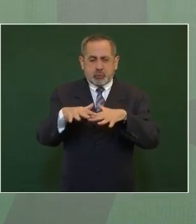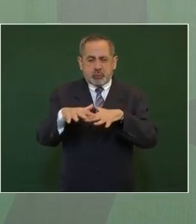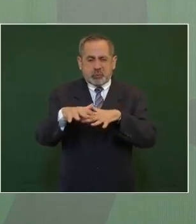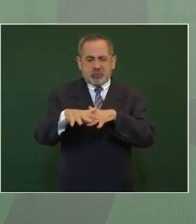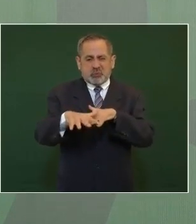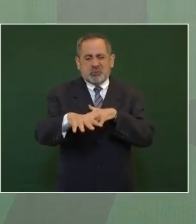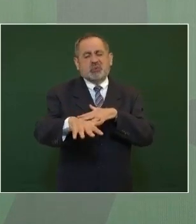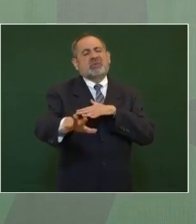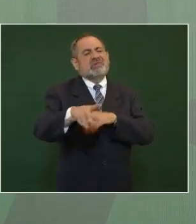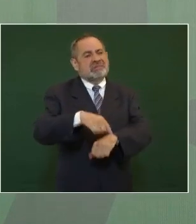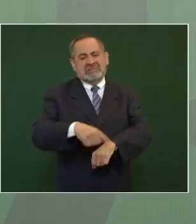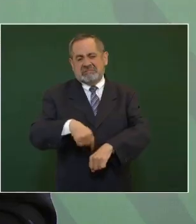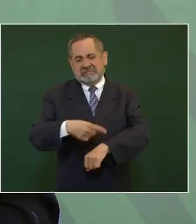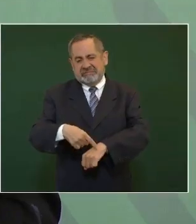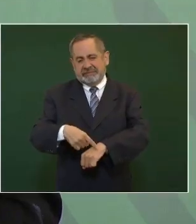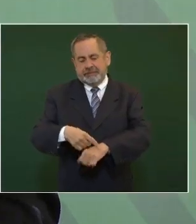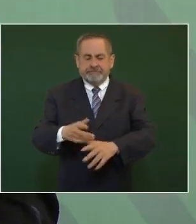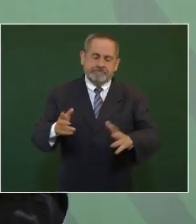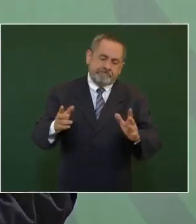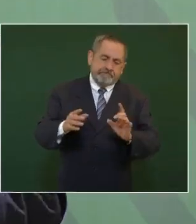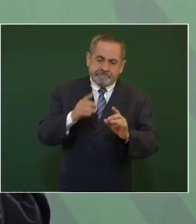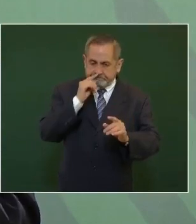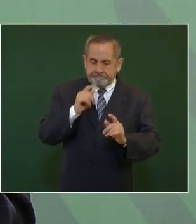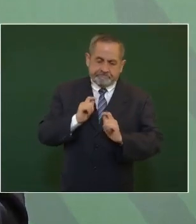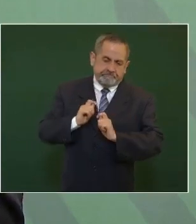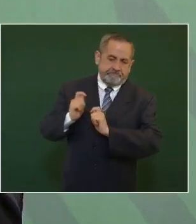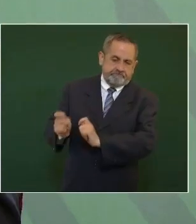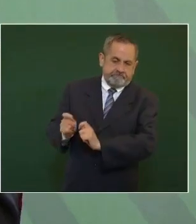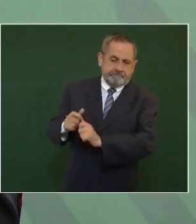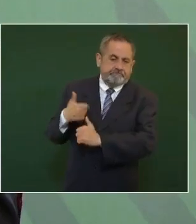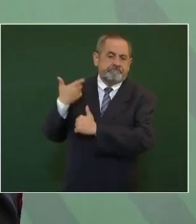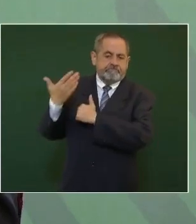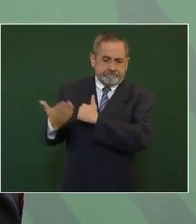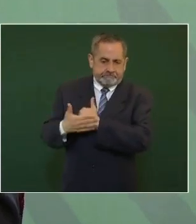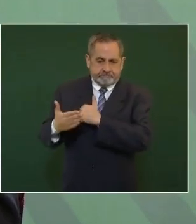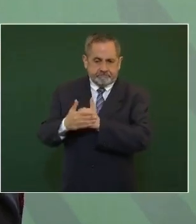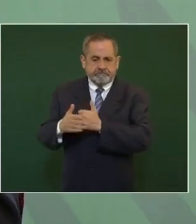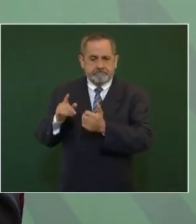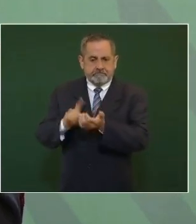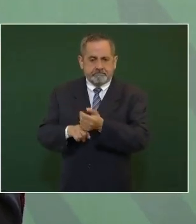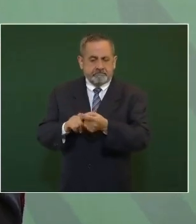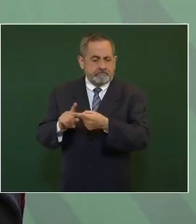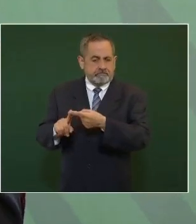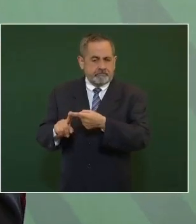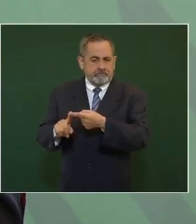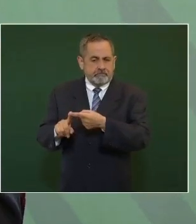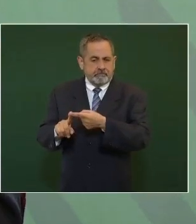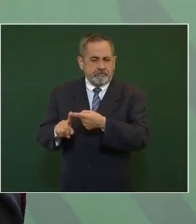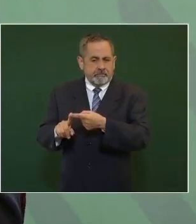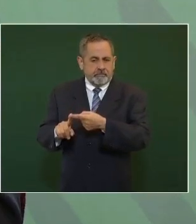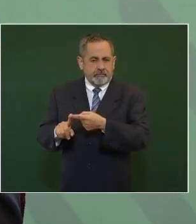mucho. Pero bueno, ya le va a corresponder a la